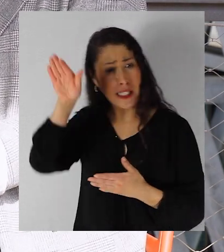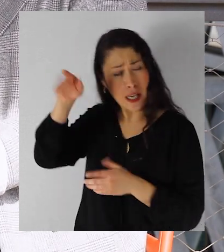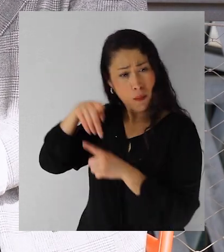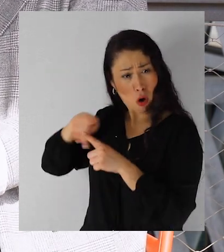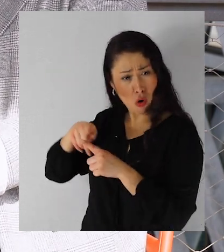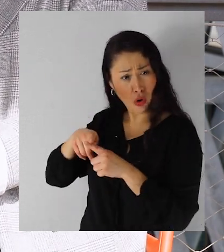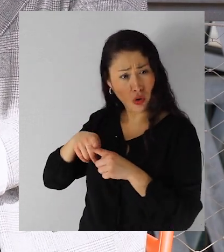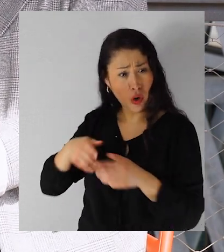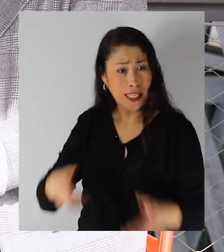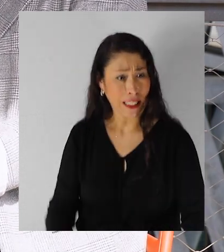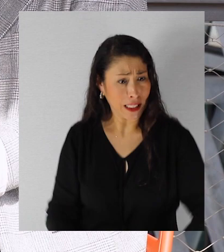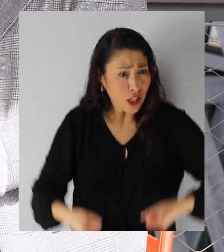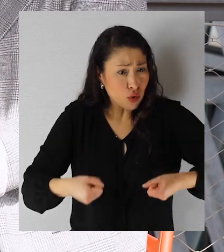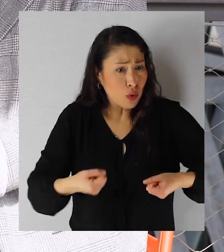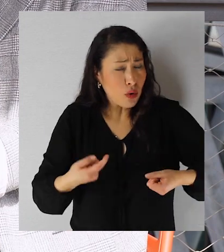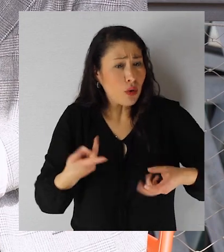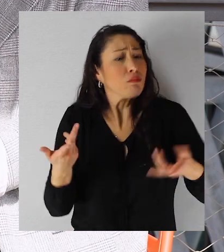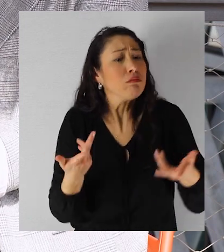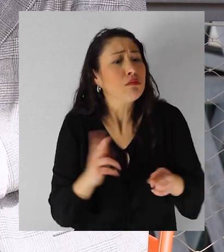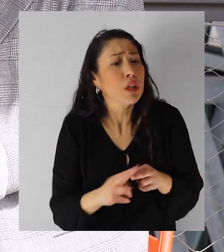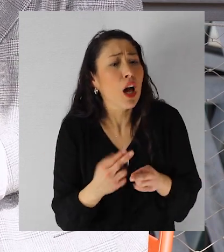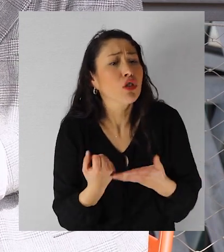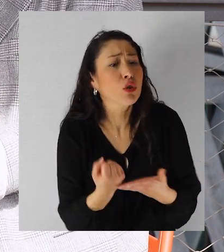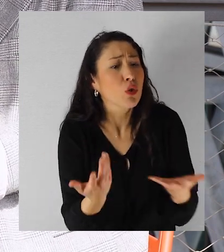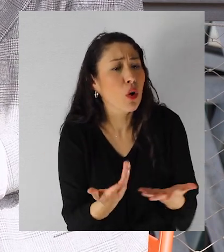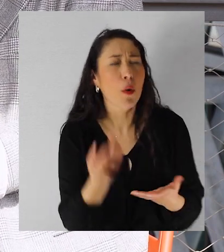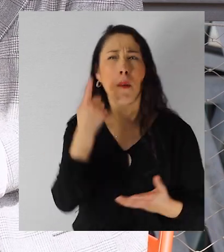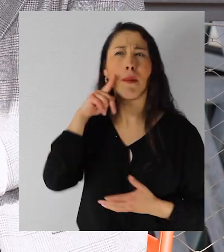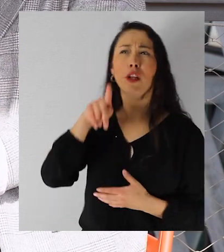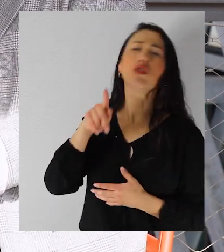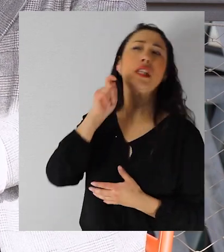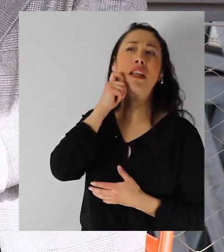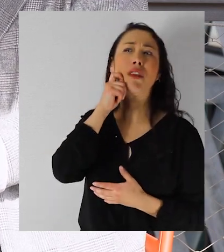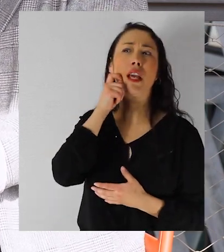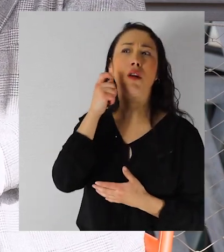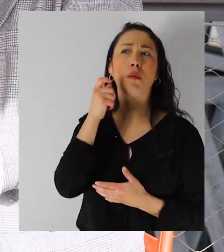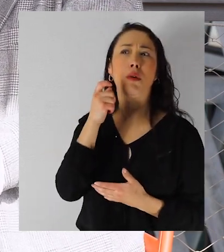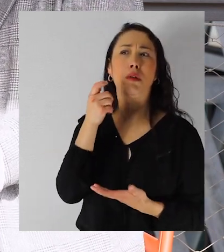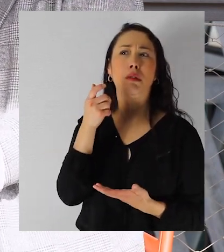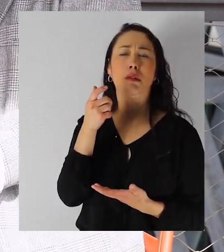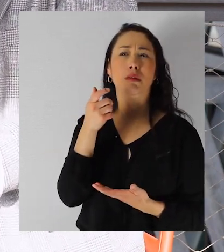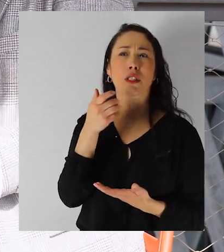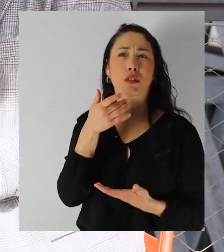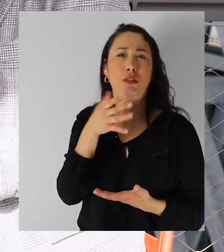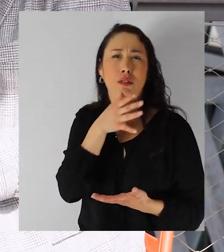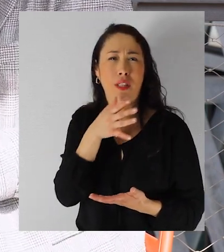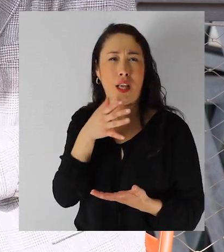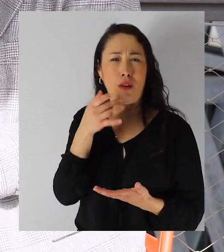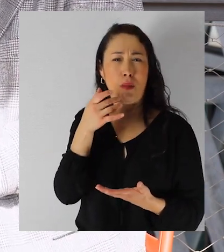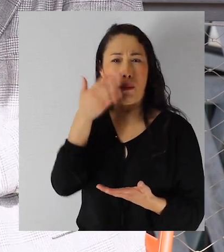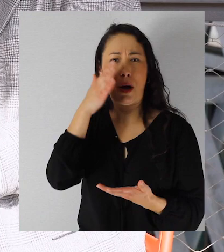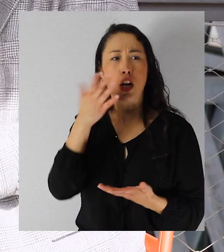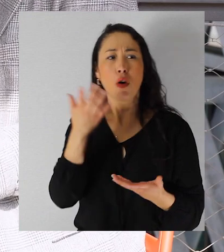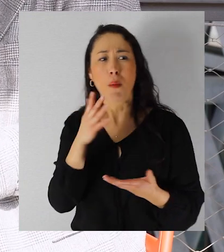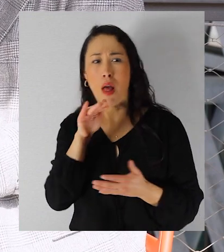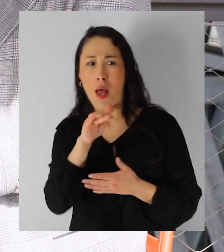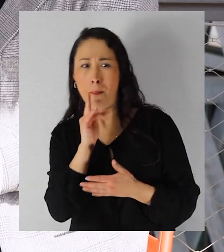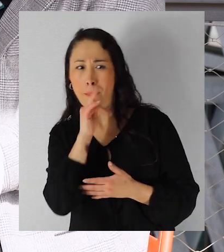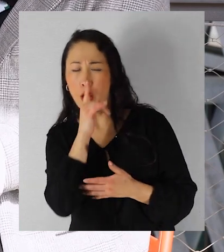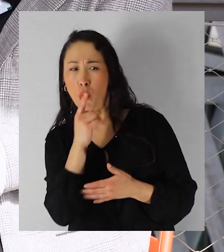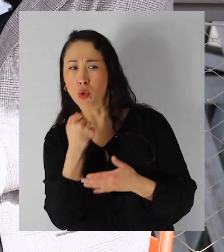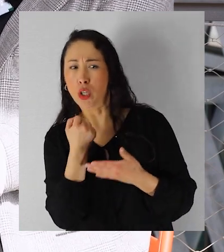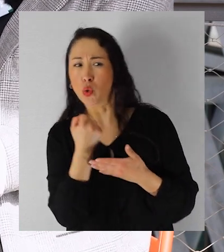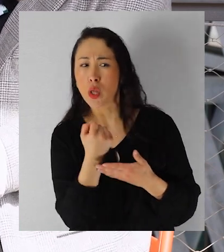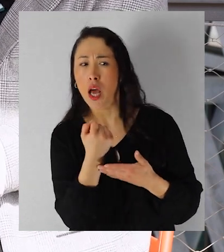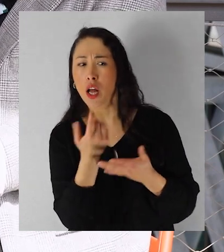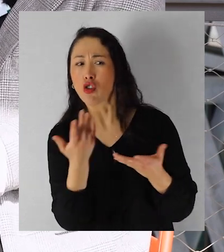¿Te subimos? No sé. Pero eso no se malentiende como, oye, pero ¿cómo le voy a tener que estar preguntando a las personas específicamente cómo